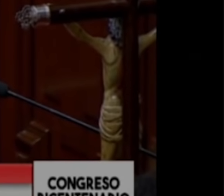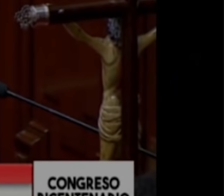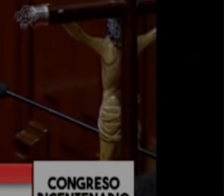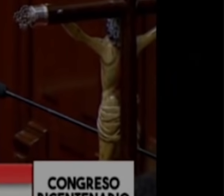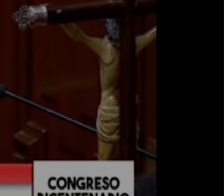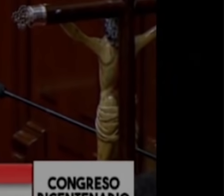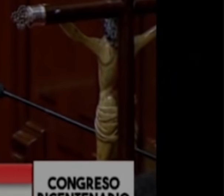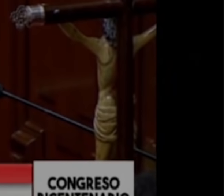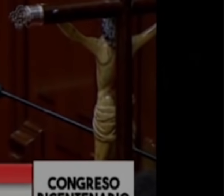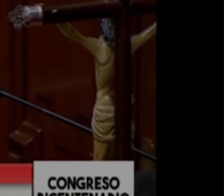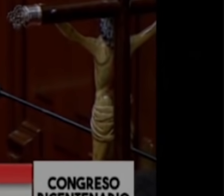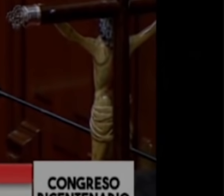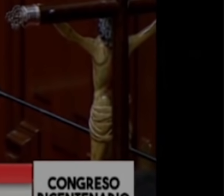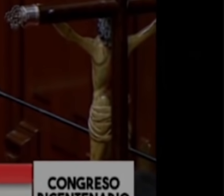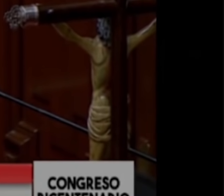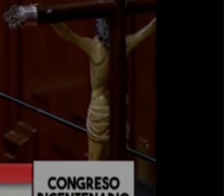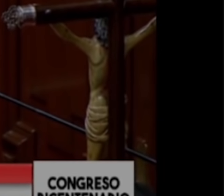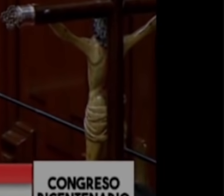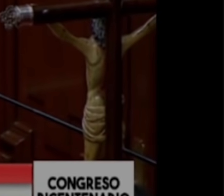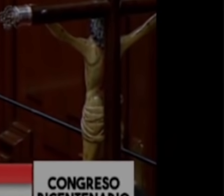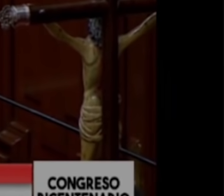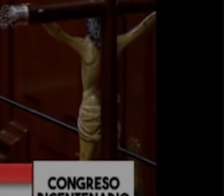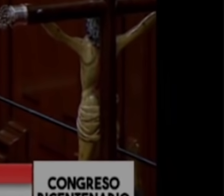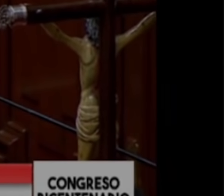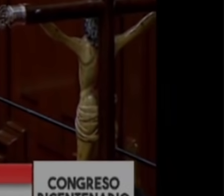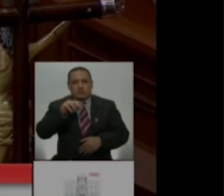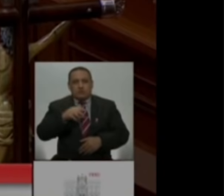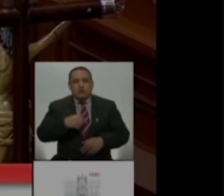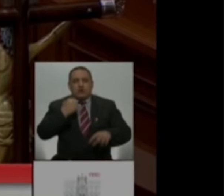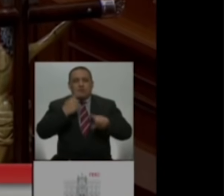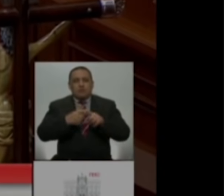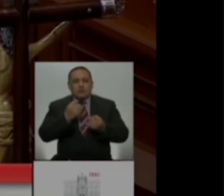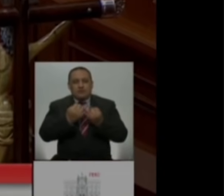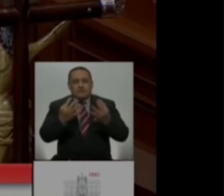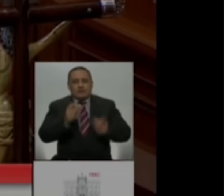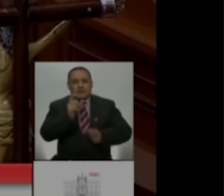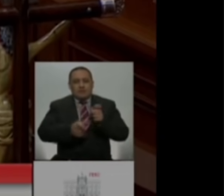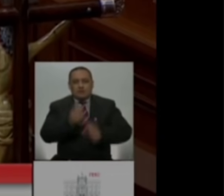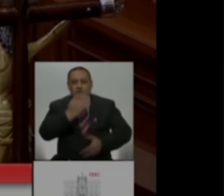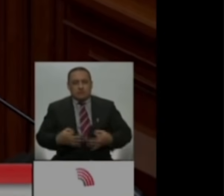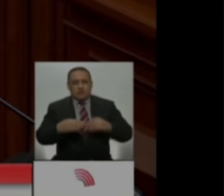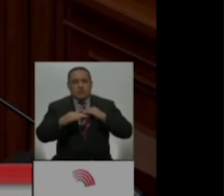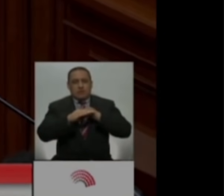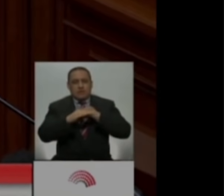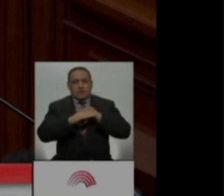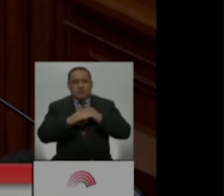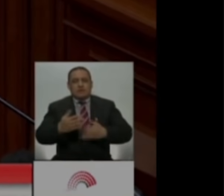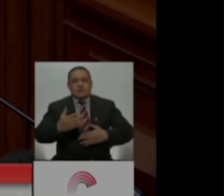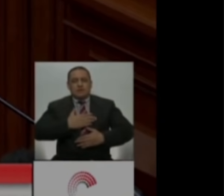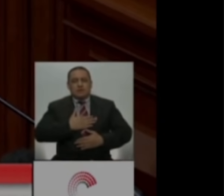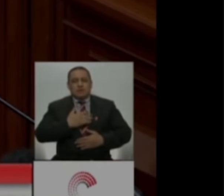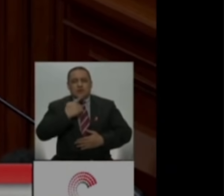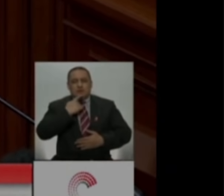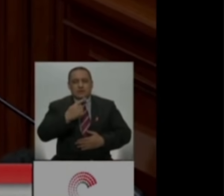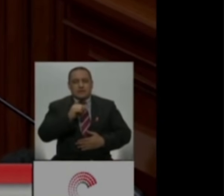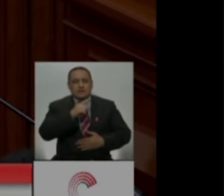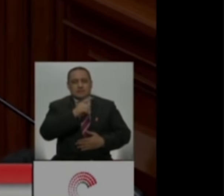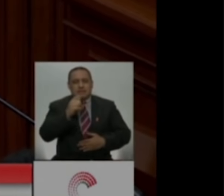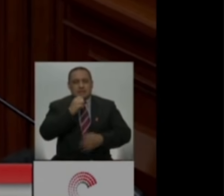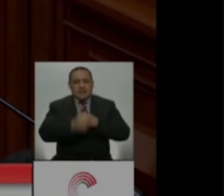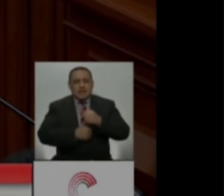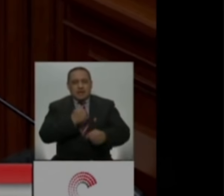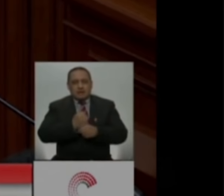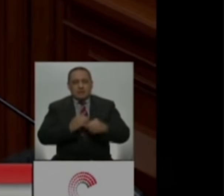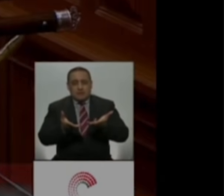en memoria del amauta los mariachis y con las personas con discapacidad por un bicentenario en paz